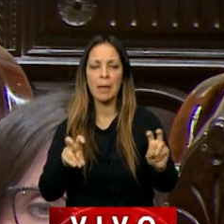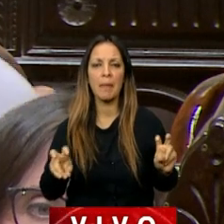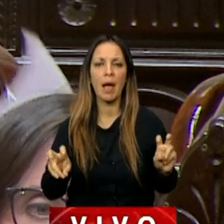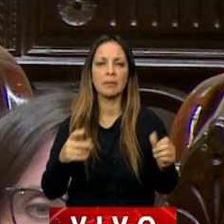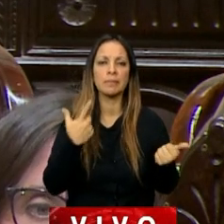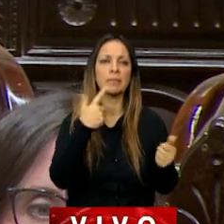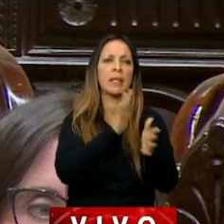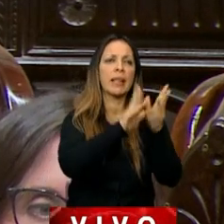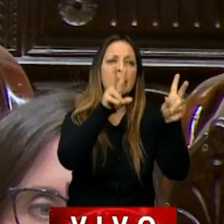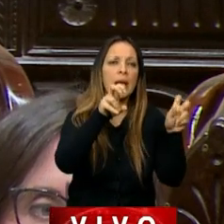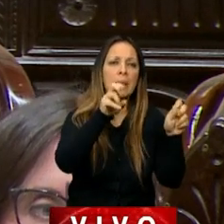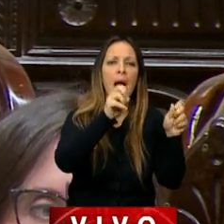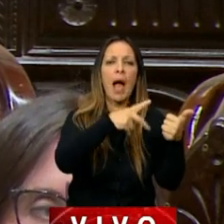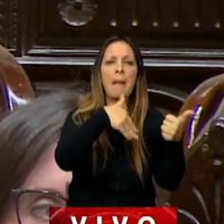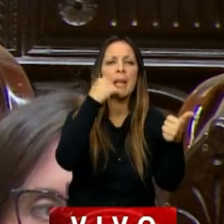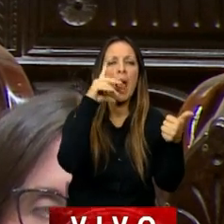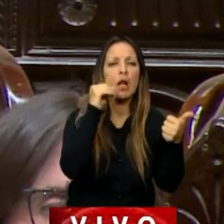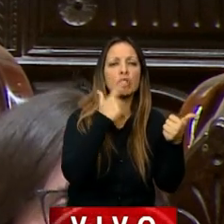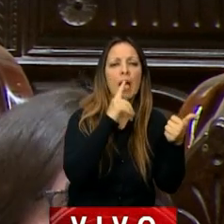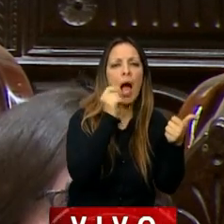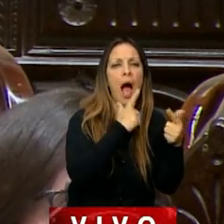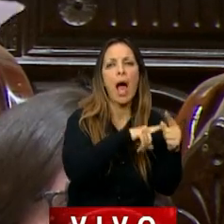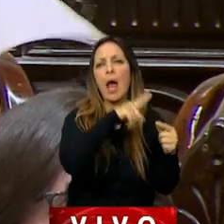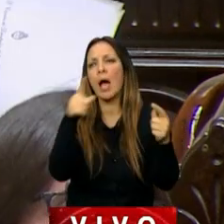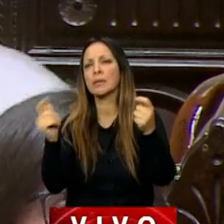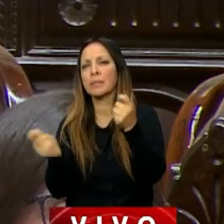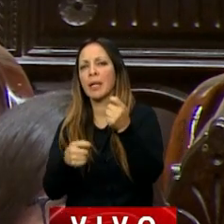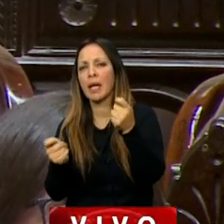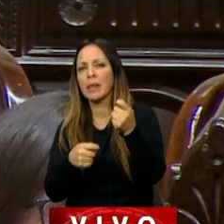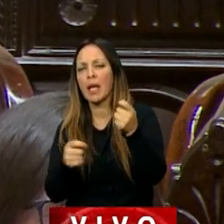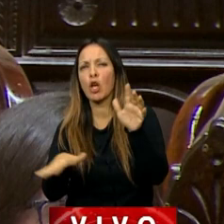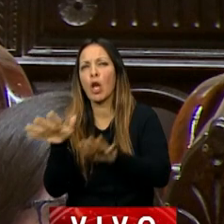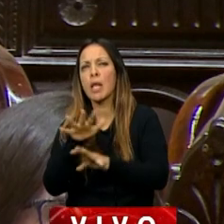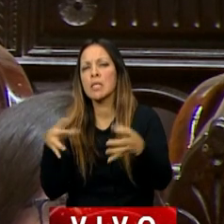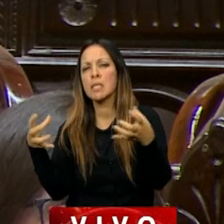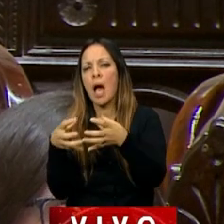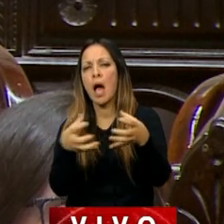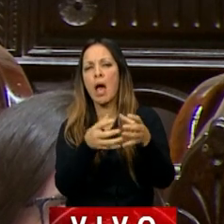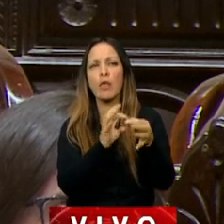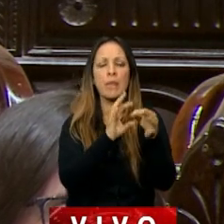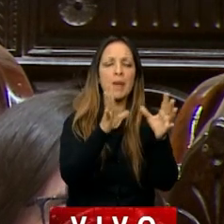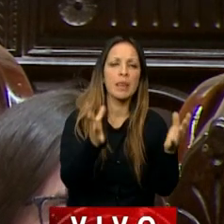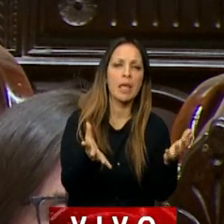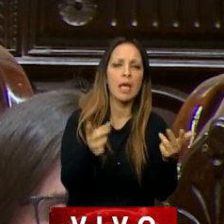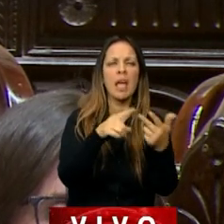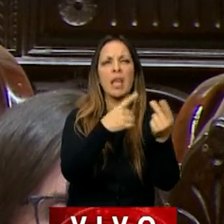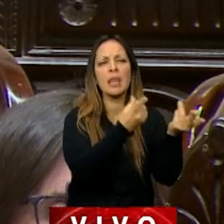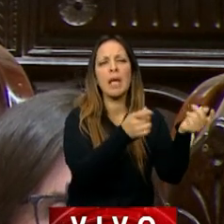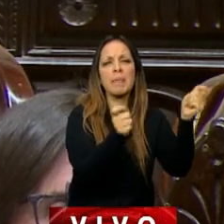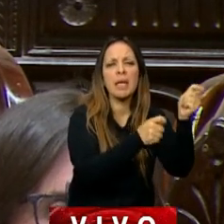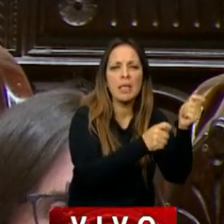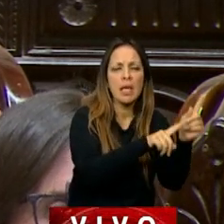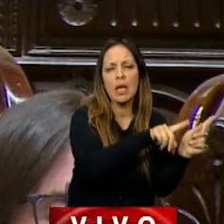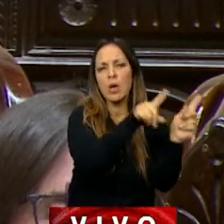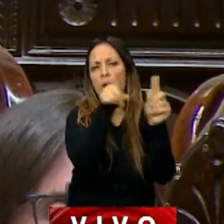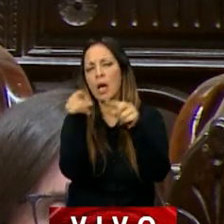de Milagros Salas a los piqueteros organizados e independientes, y de los